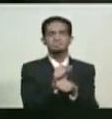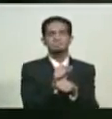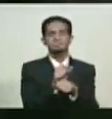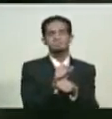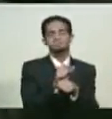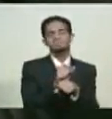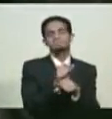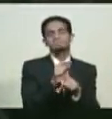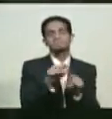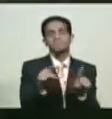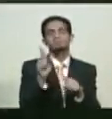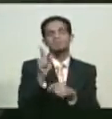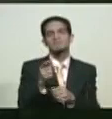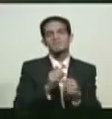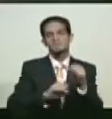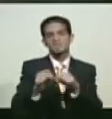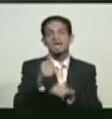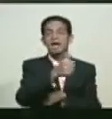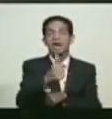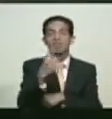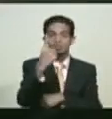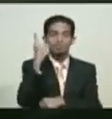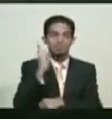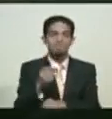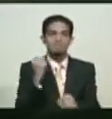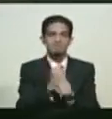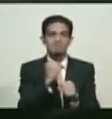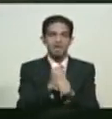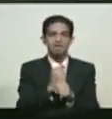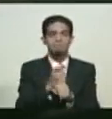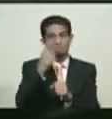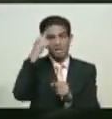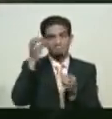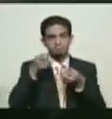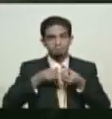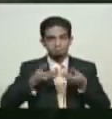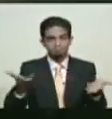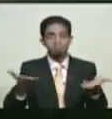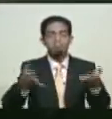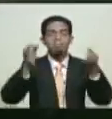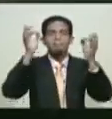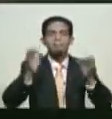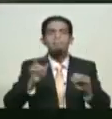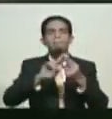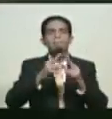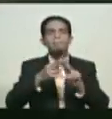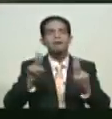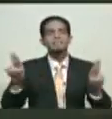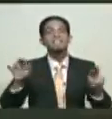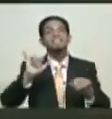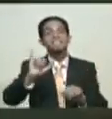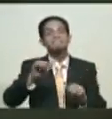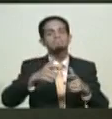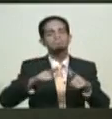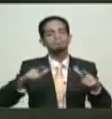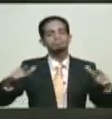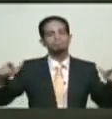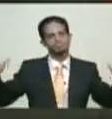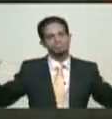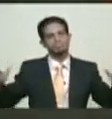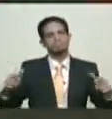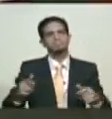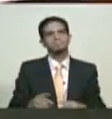cada medio de comunicación debe trabajar para que la paz se garantice y la prosperidad del país sea la más amplia